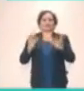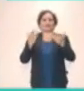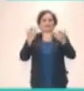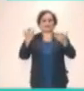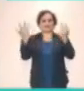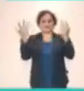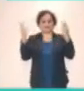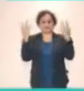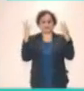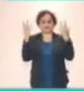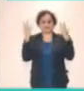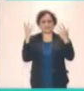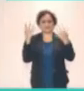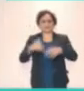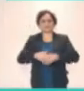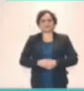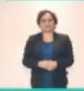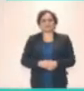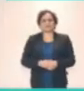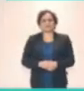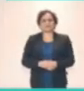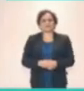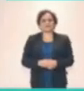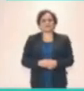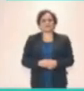Aplausos. Gracias.